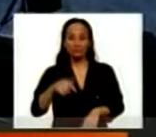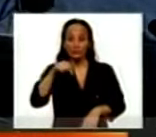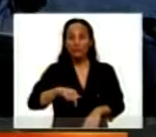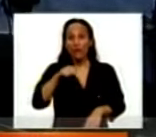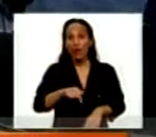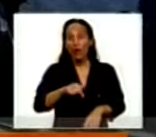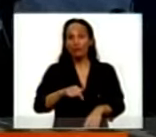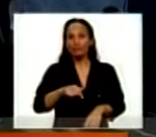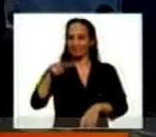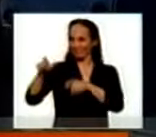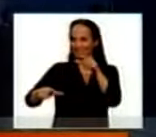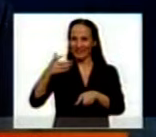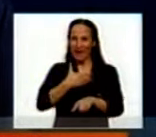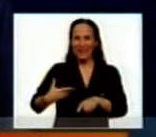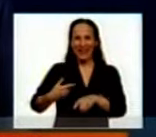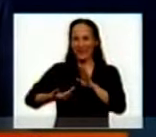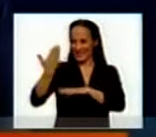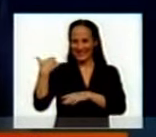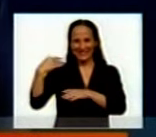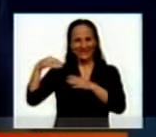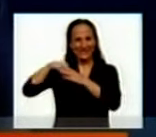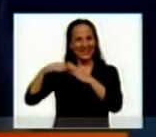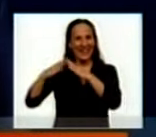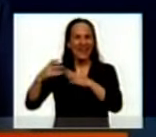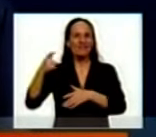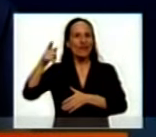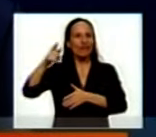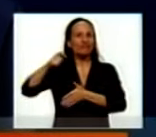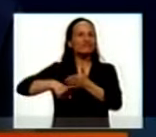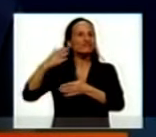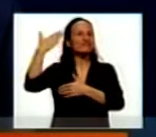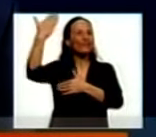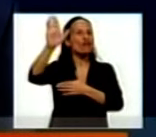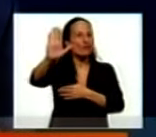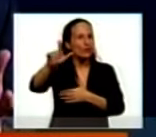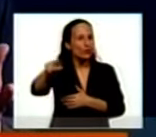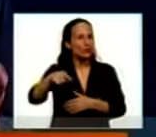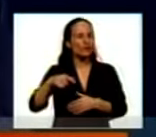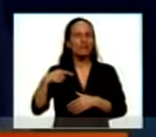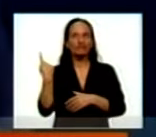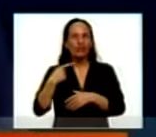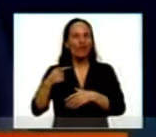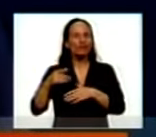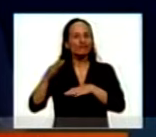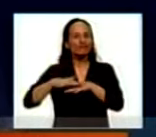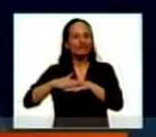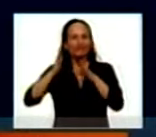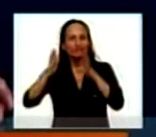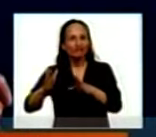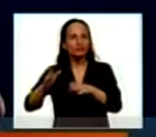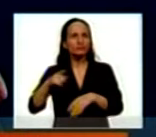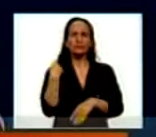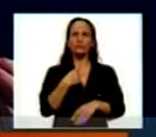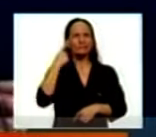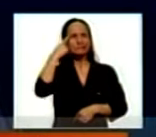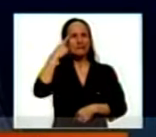movilizados con los gobernadores, que estuvimos ahí dentro asumiendo compromisos de futuro y tratando de pensar y sentir lo